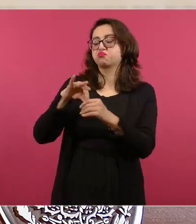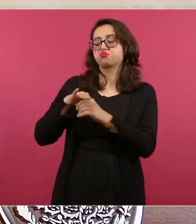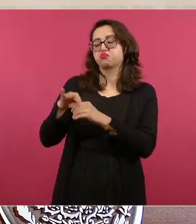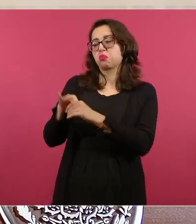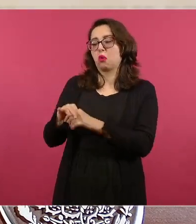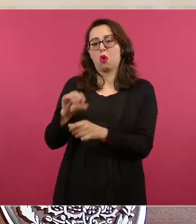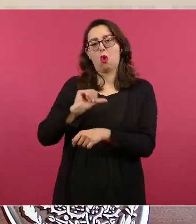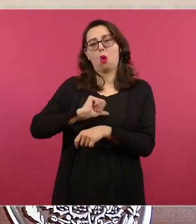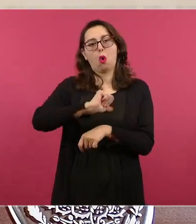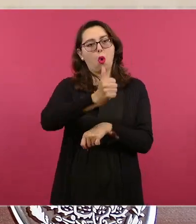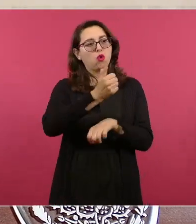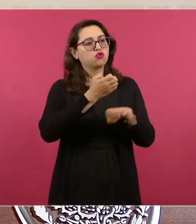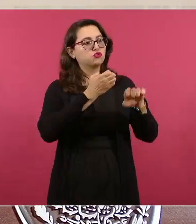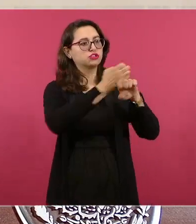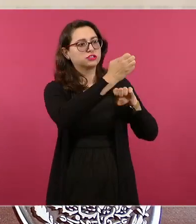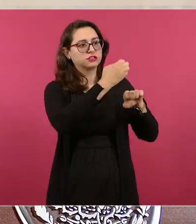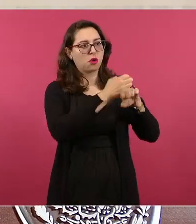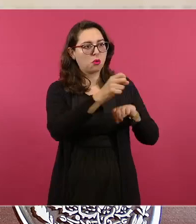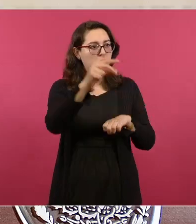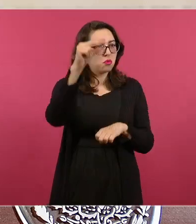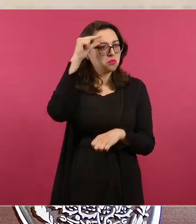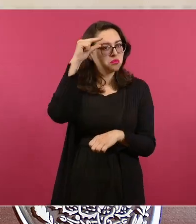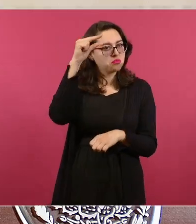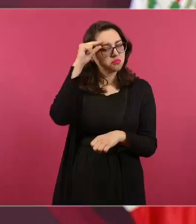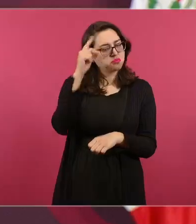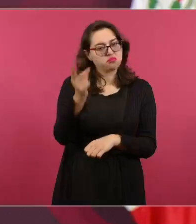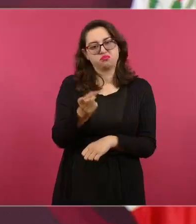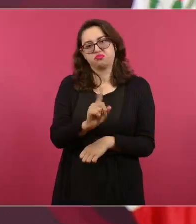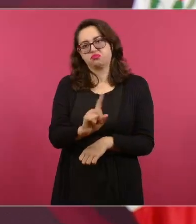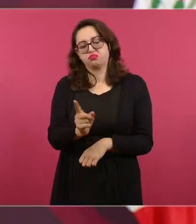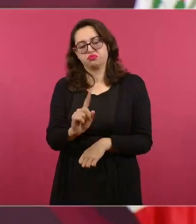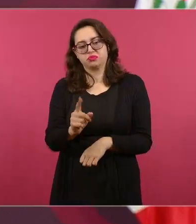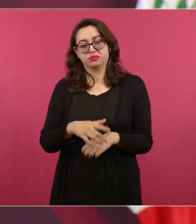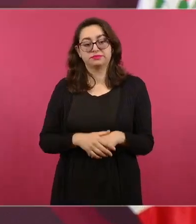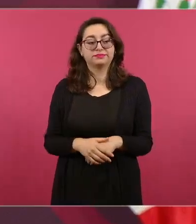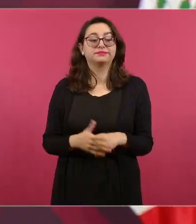conservadora, reaccionaria, retrógrada